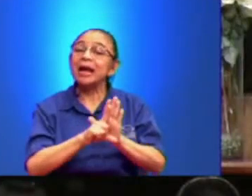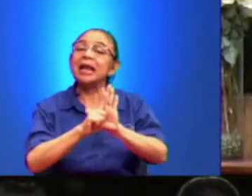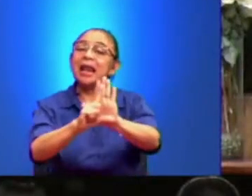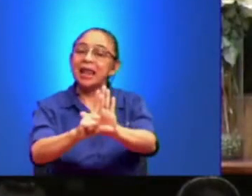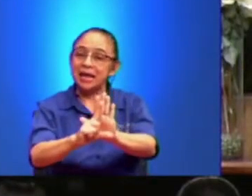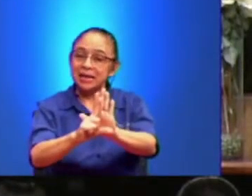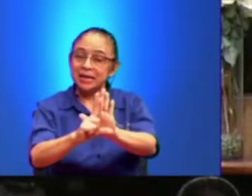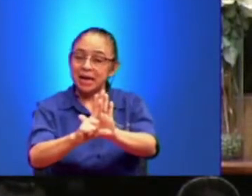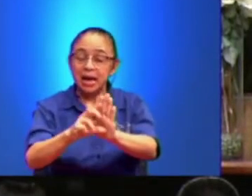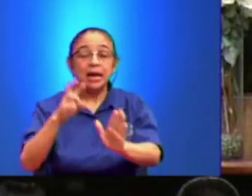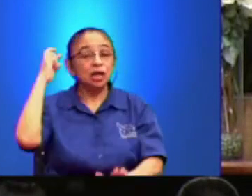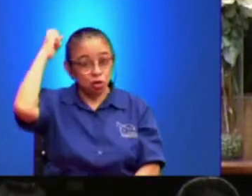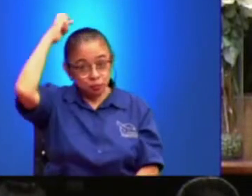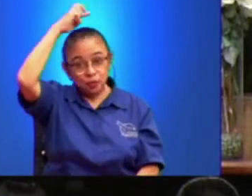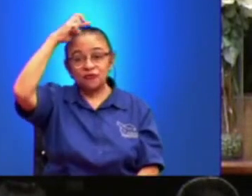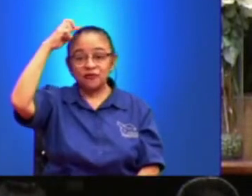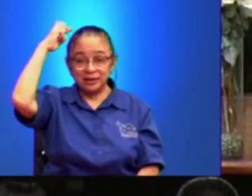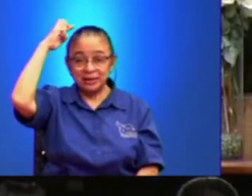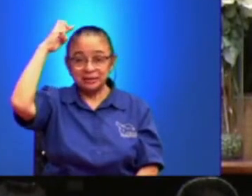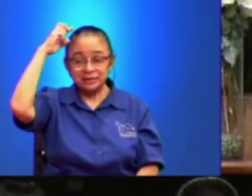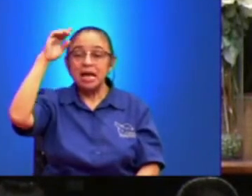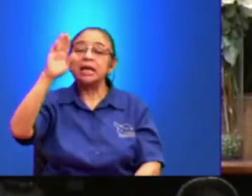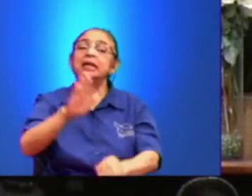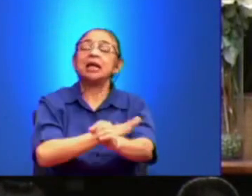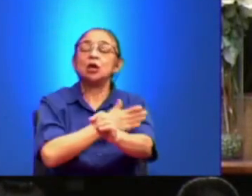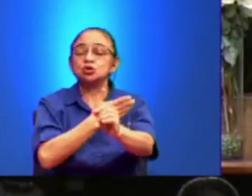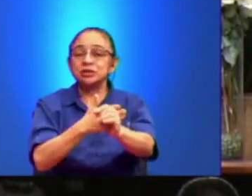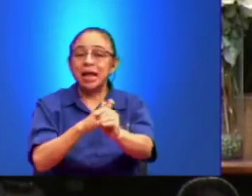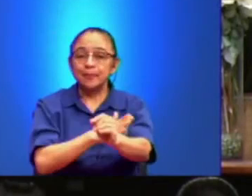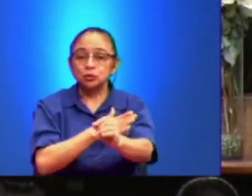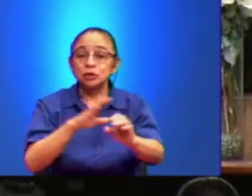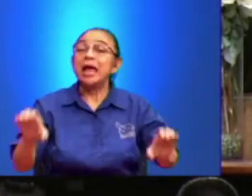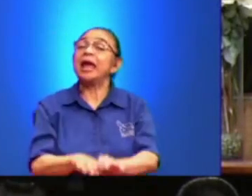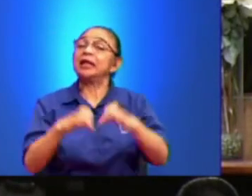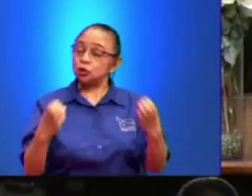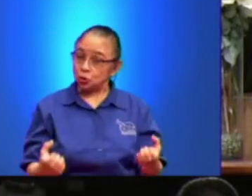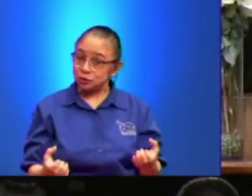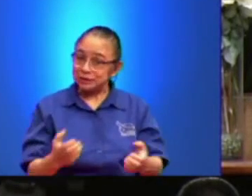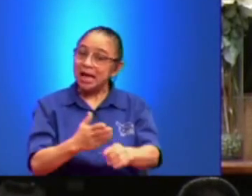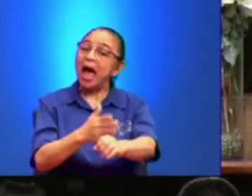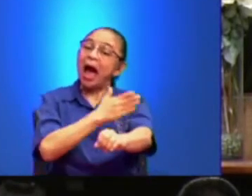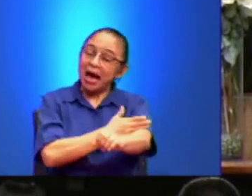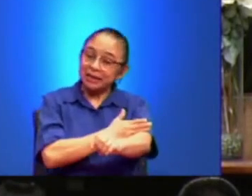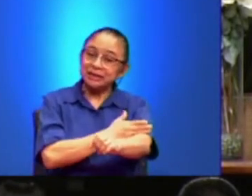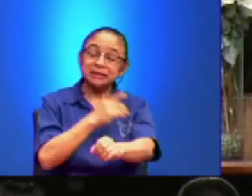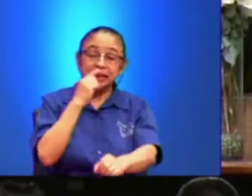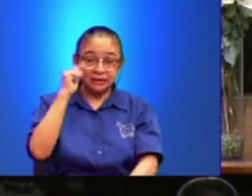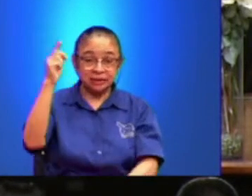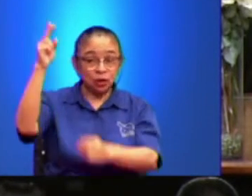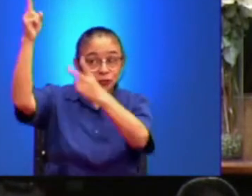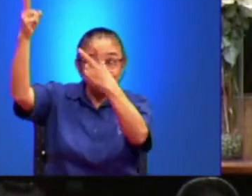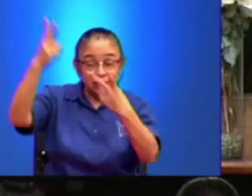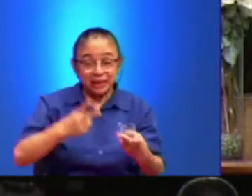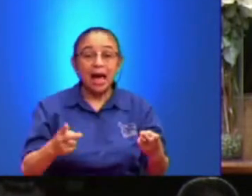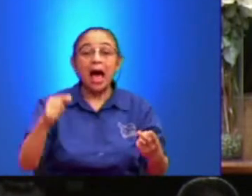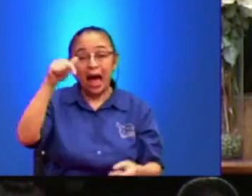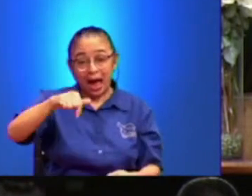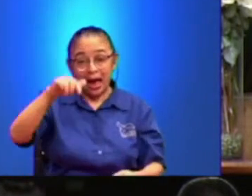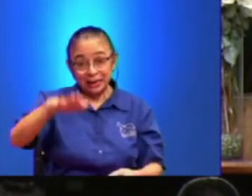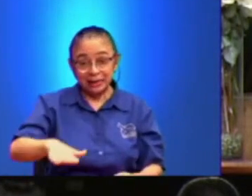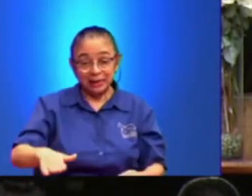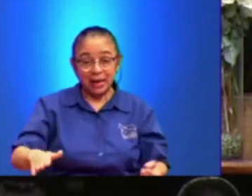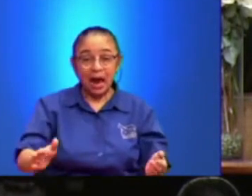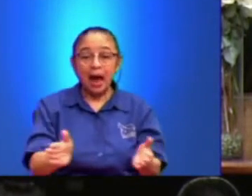en los profetas y en los salmos entonces antes de que el señor viniera a morir